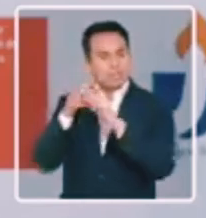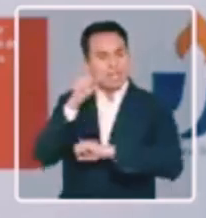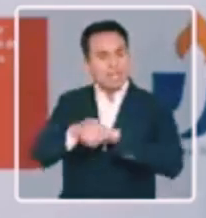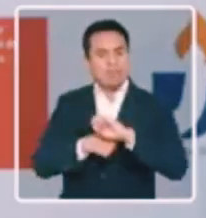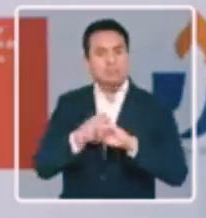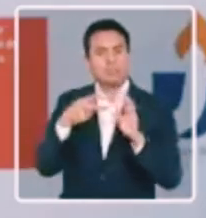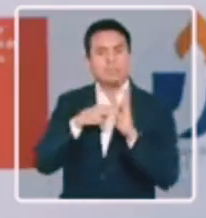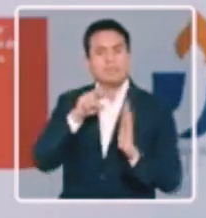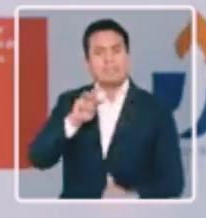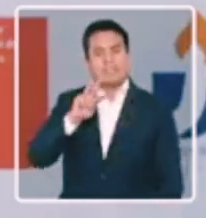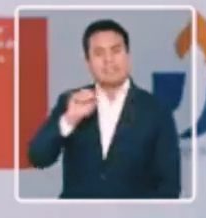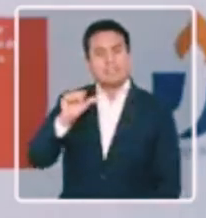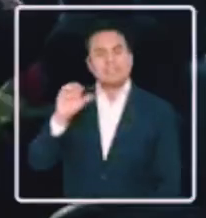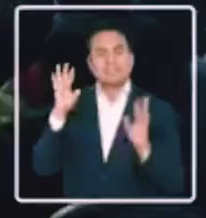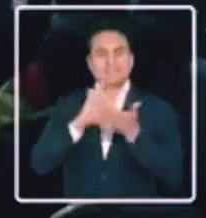año